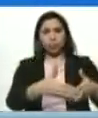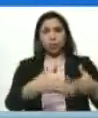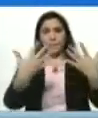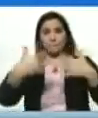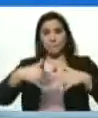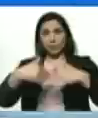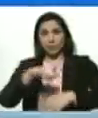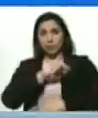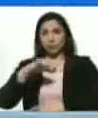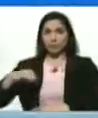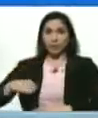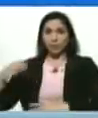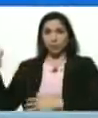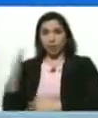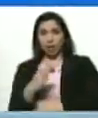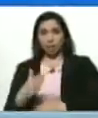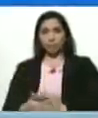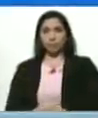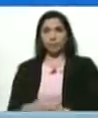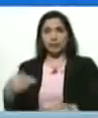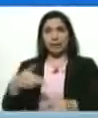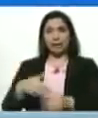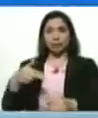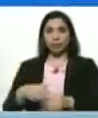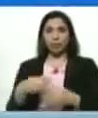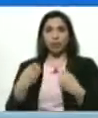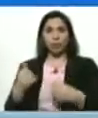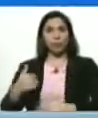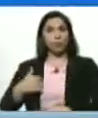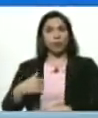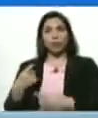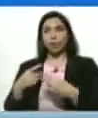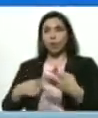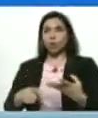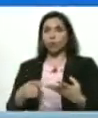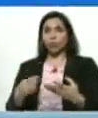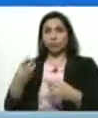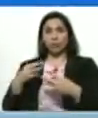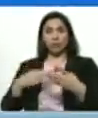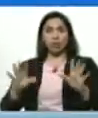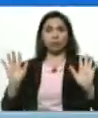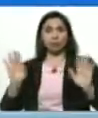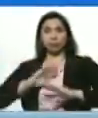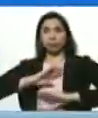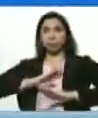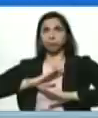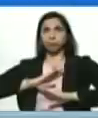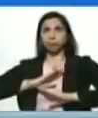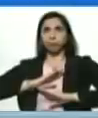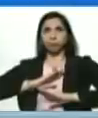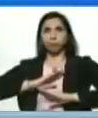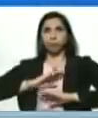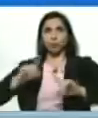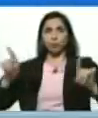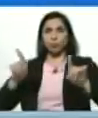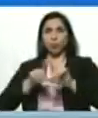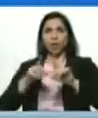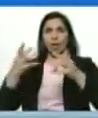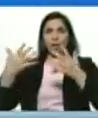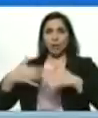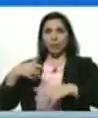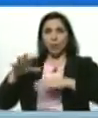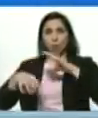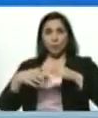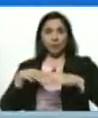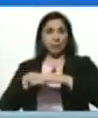empresarios privados que traen la gasolina como cualquier otro bien es como un empresario con presa